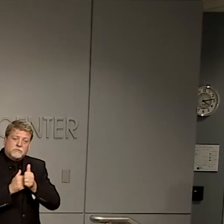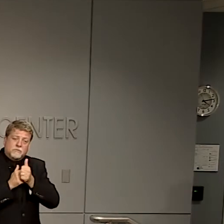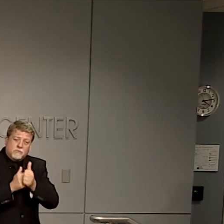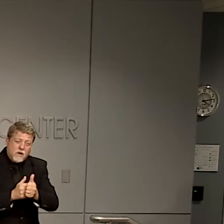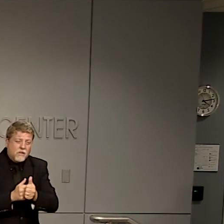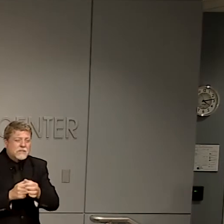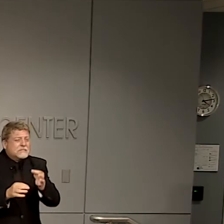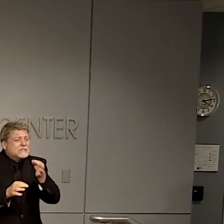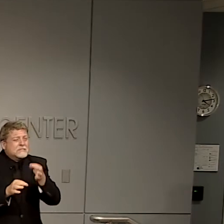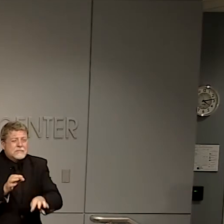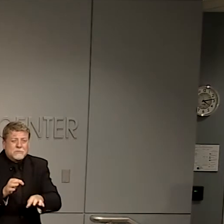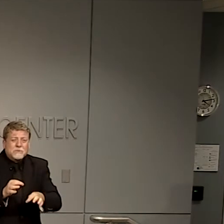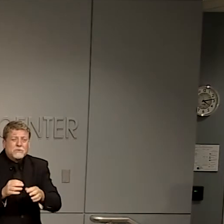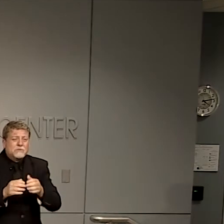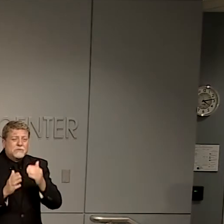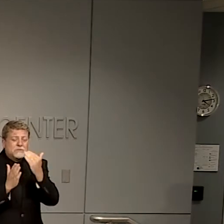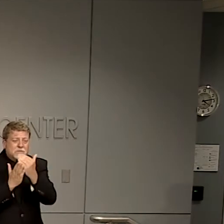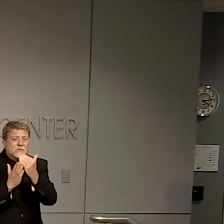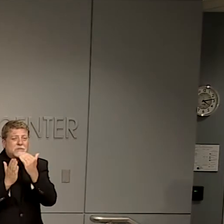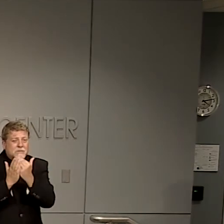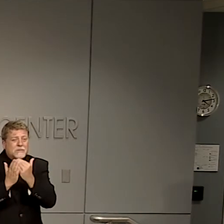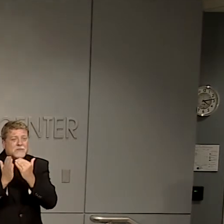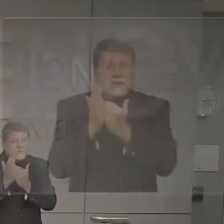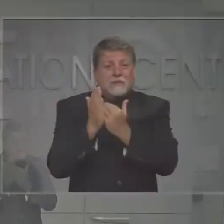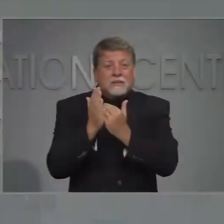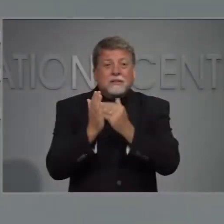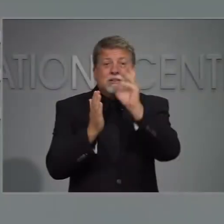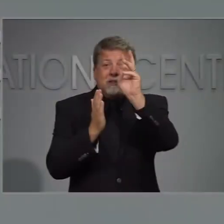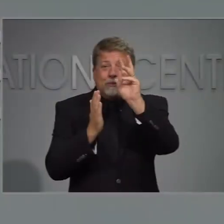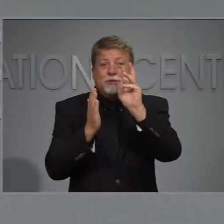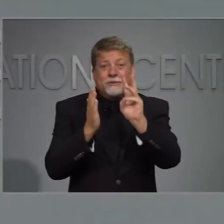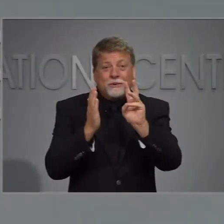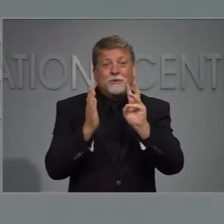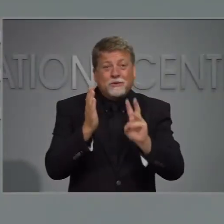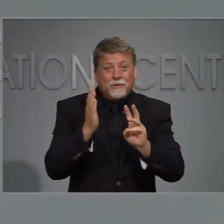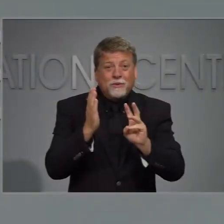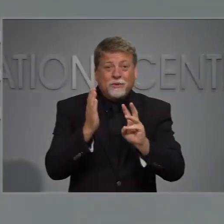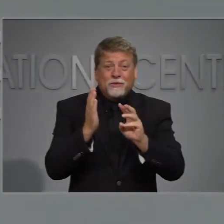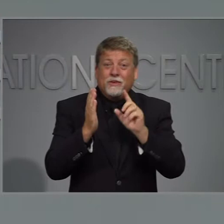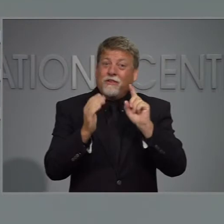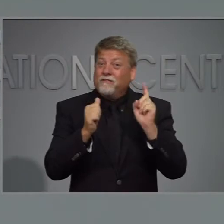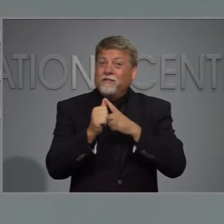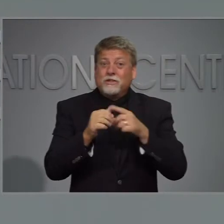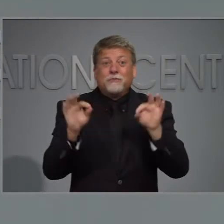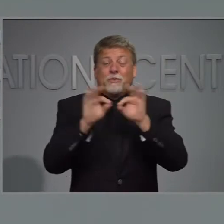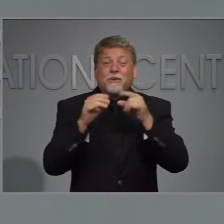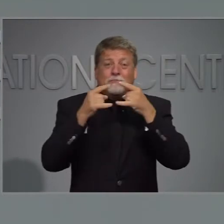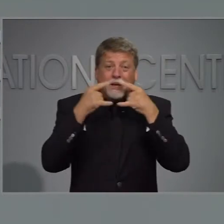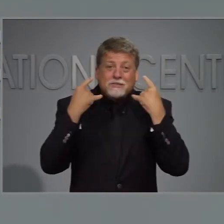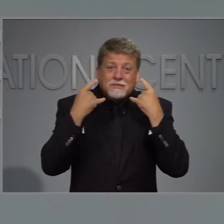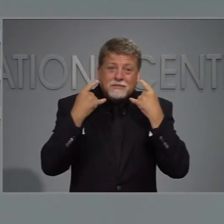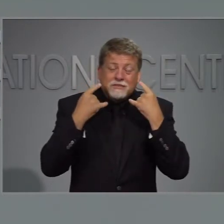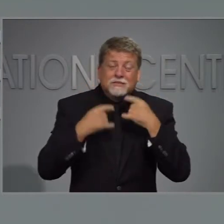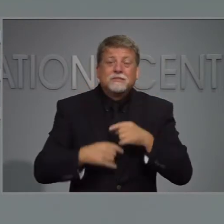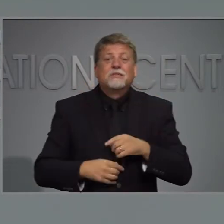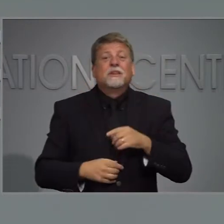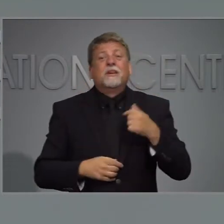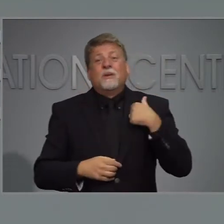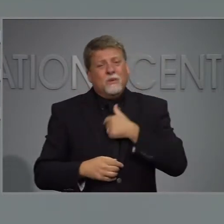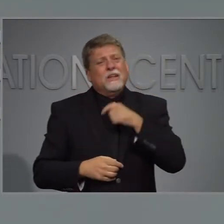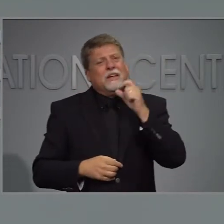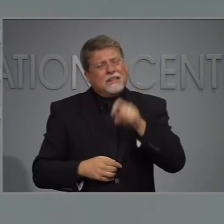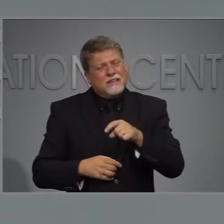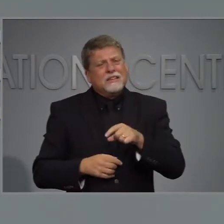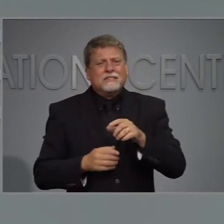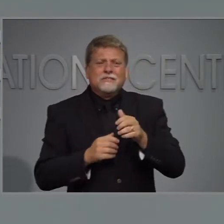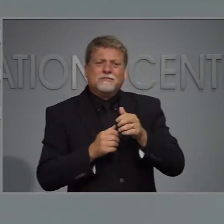posible cuando nos comprometemos a reducir la propagación llevando una máscara mascarilla y siguiendo las 3 Ws.